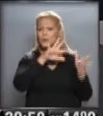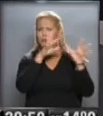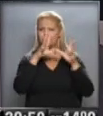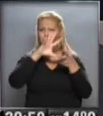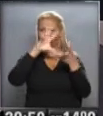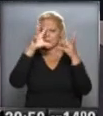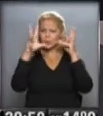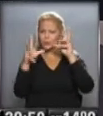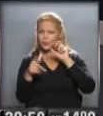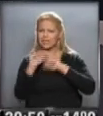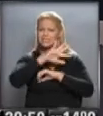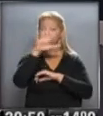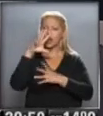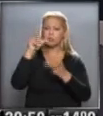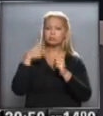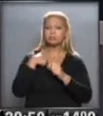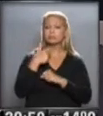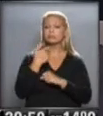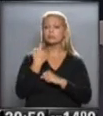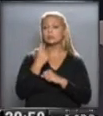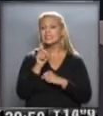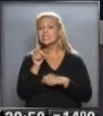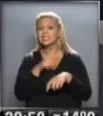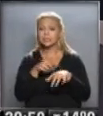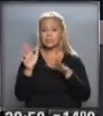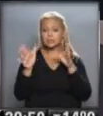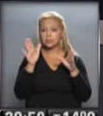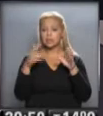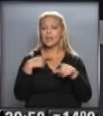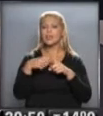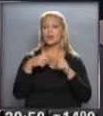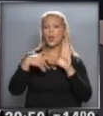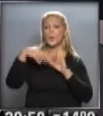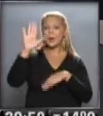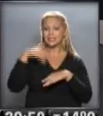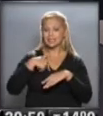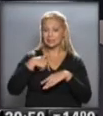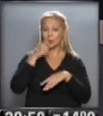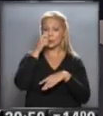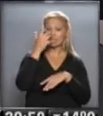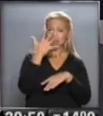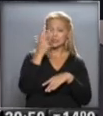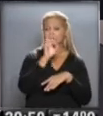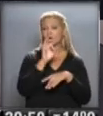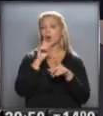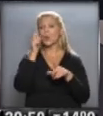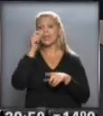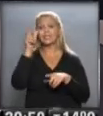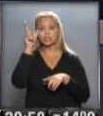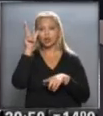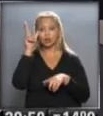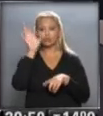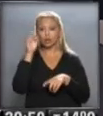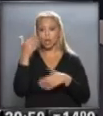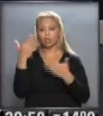cielo algo nublado por momentos, parcialmente nublado por otros momentos, con temperaturas máximas que rondarán los 25 hasta 28 grados